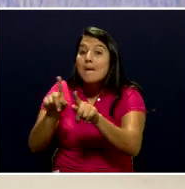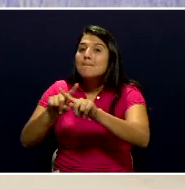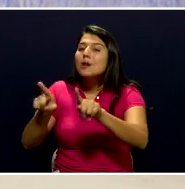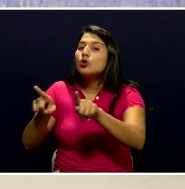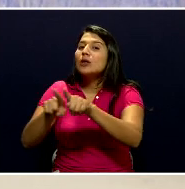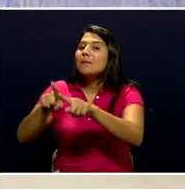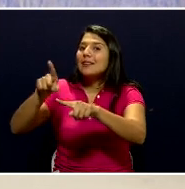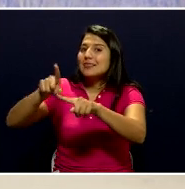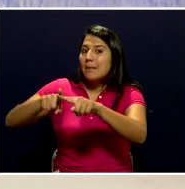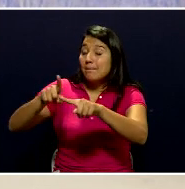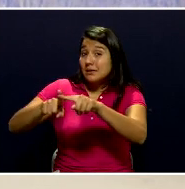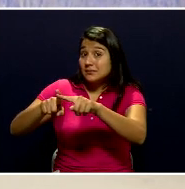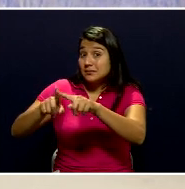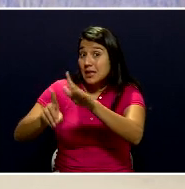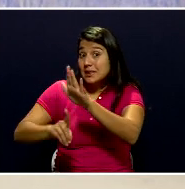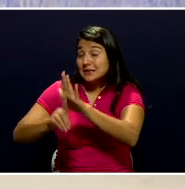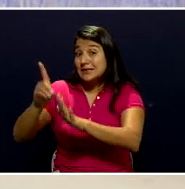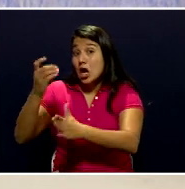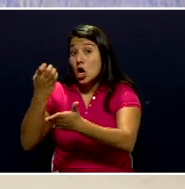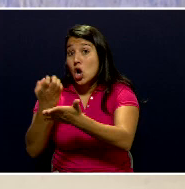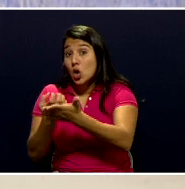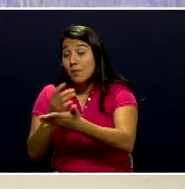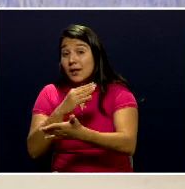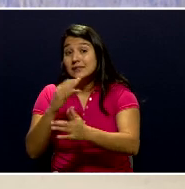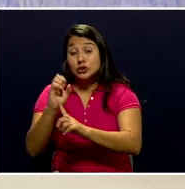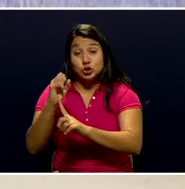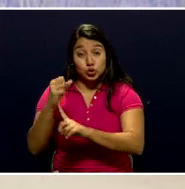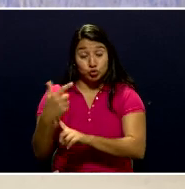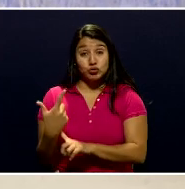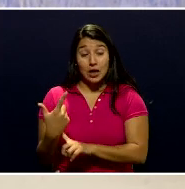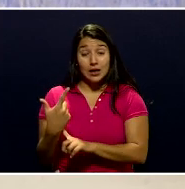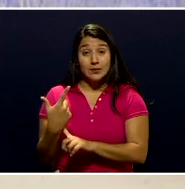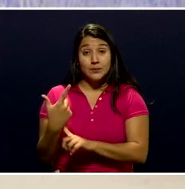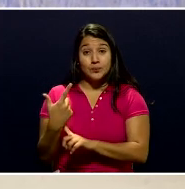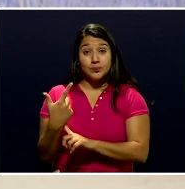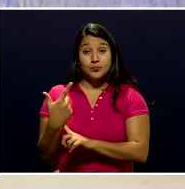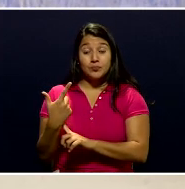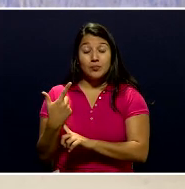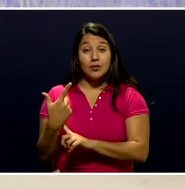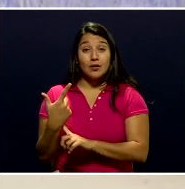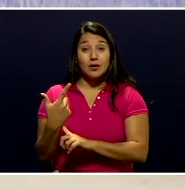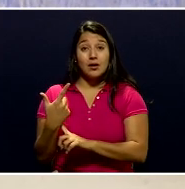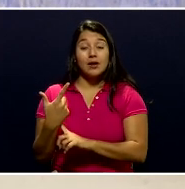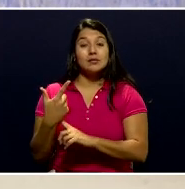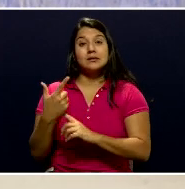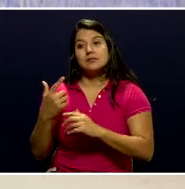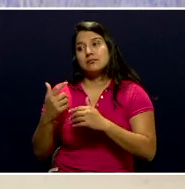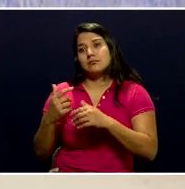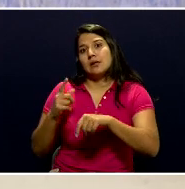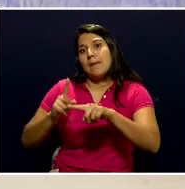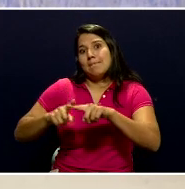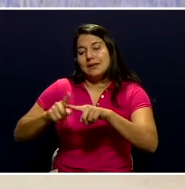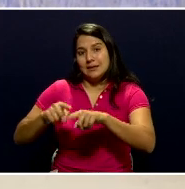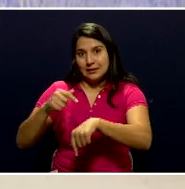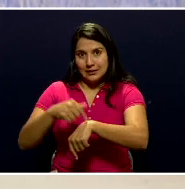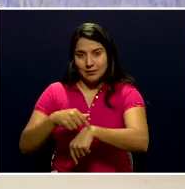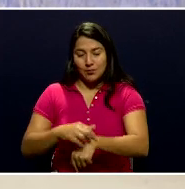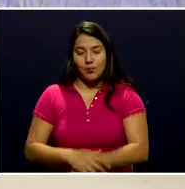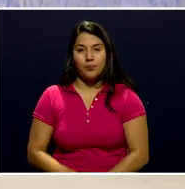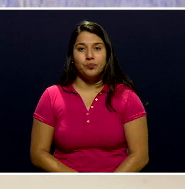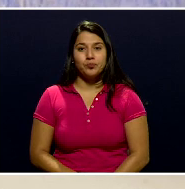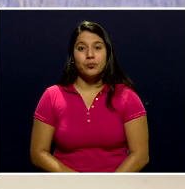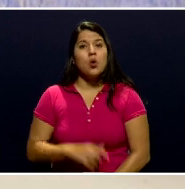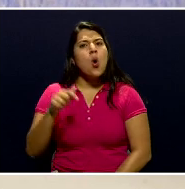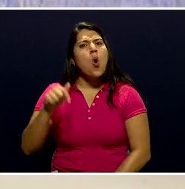económicos y sociales que se van planteando conforme va pasando el tiempo. Hoy,